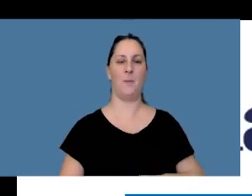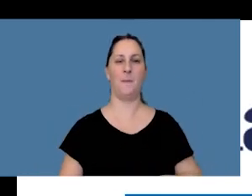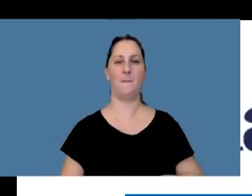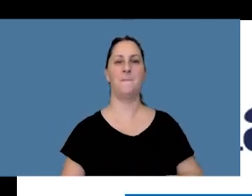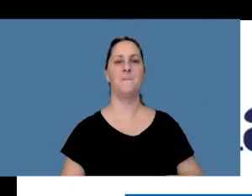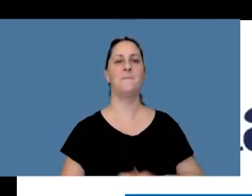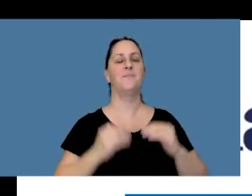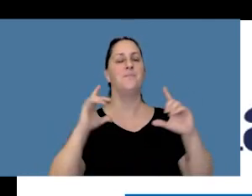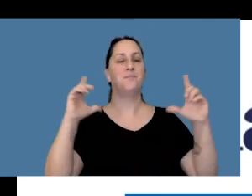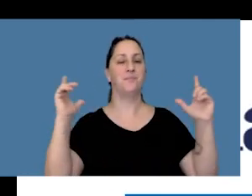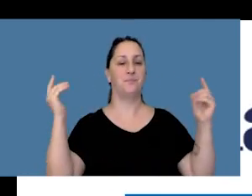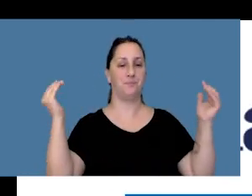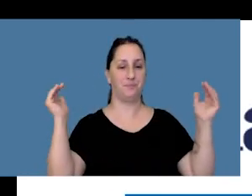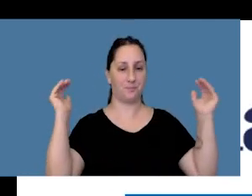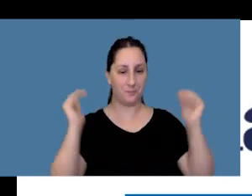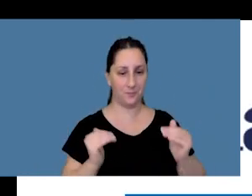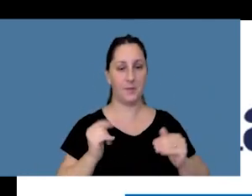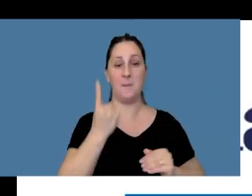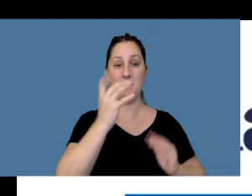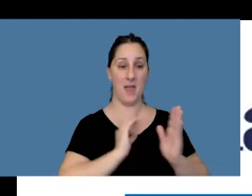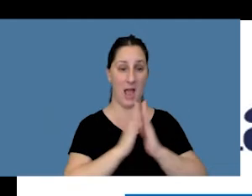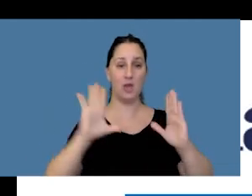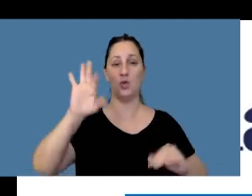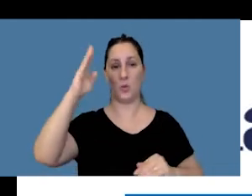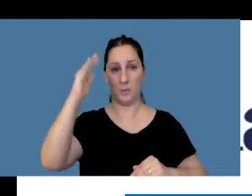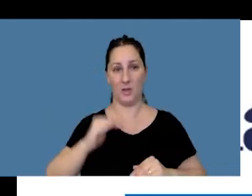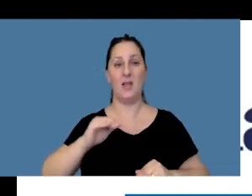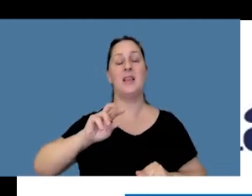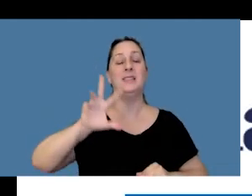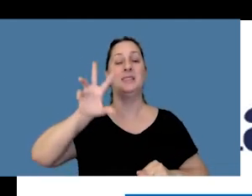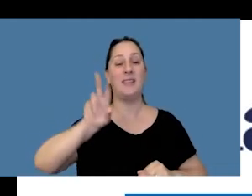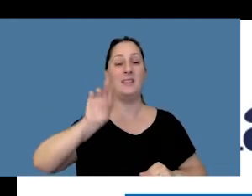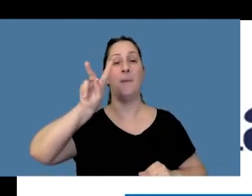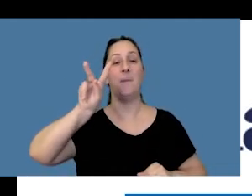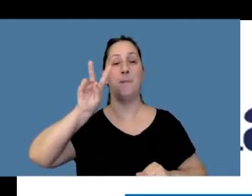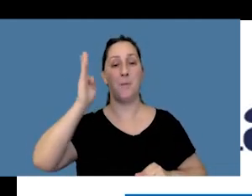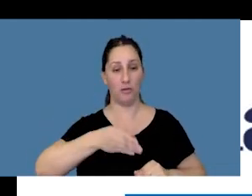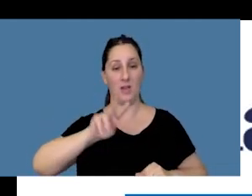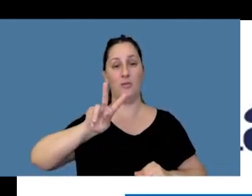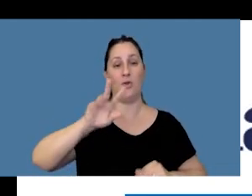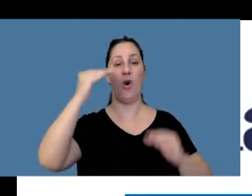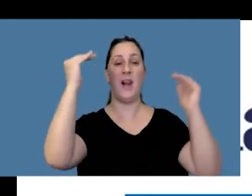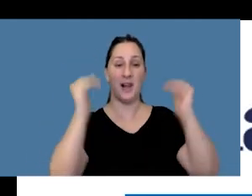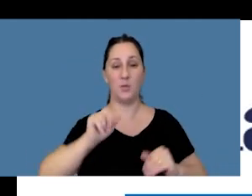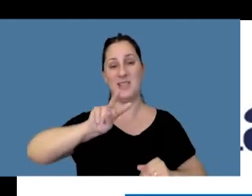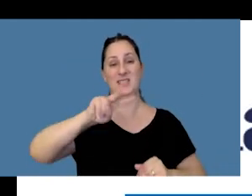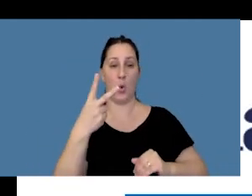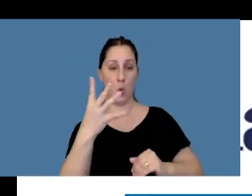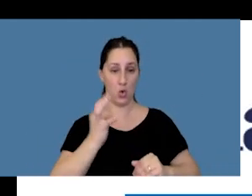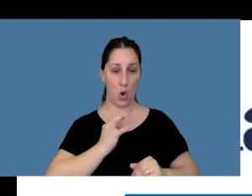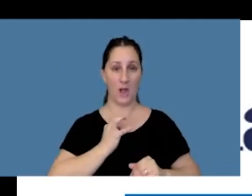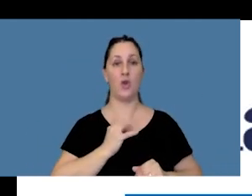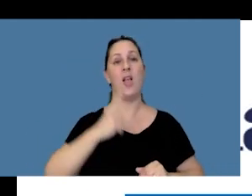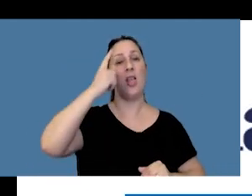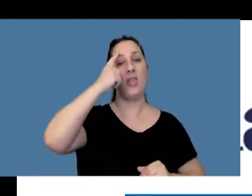reducir el 50% el primer año, el 30% el segundo año y